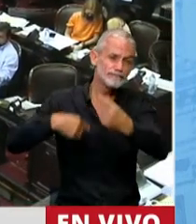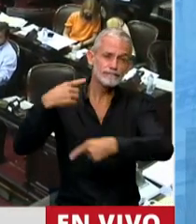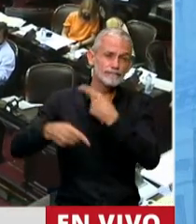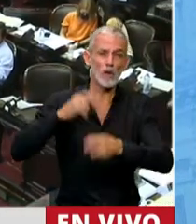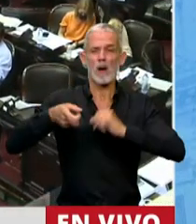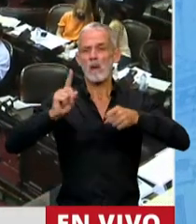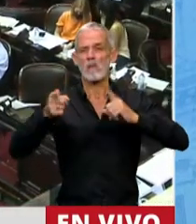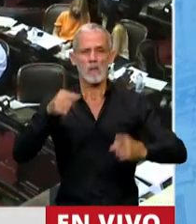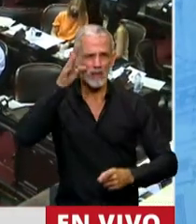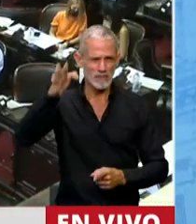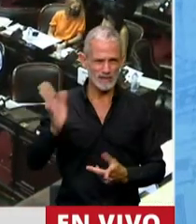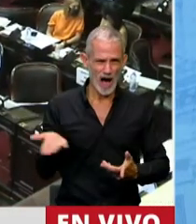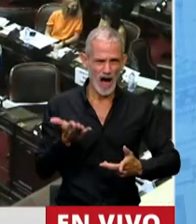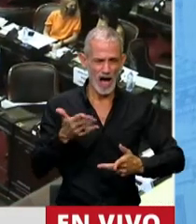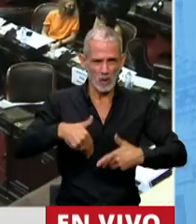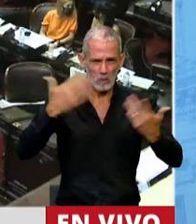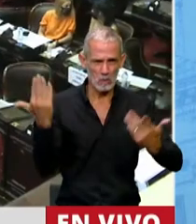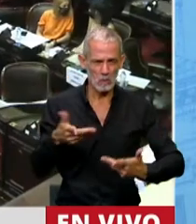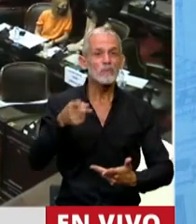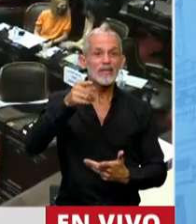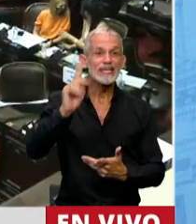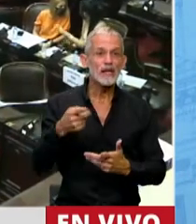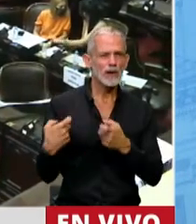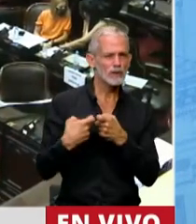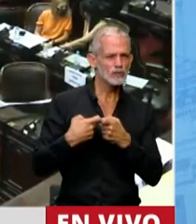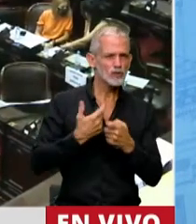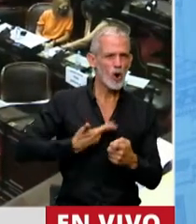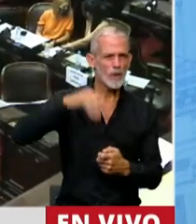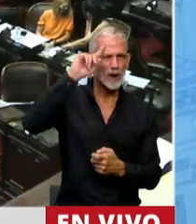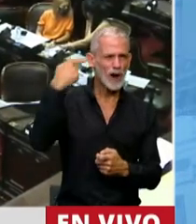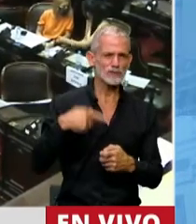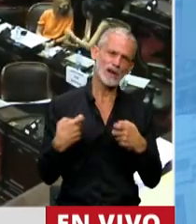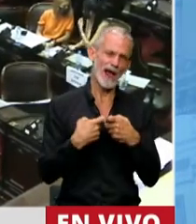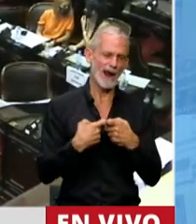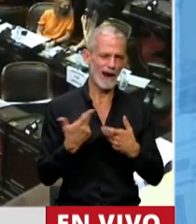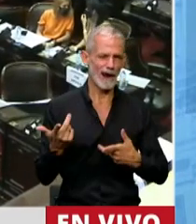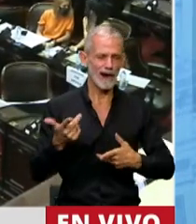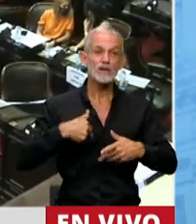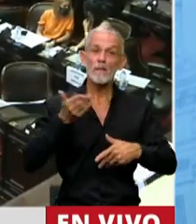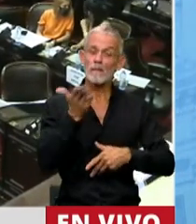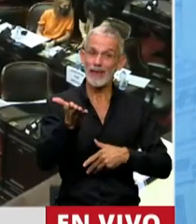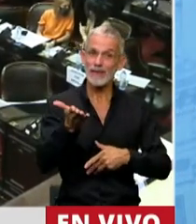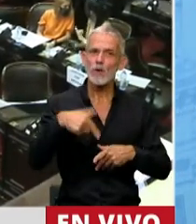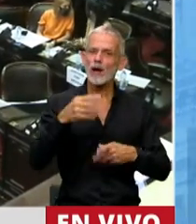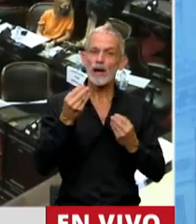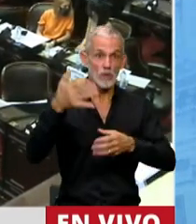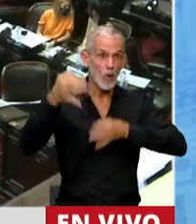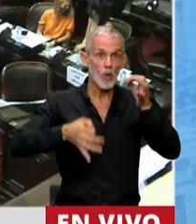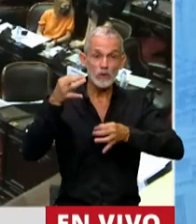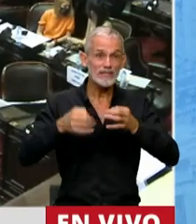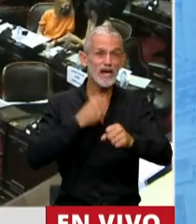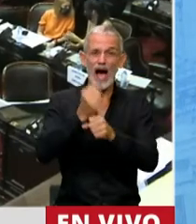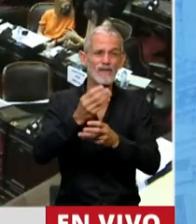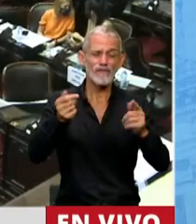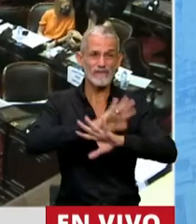arbitrariedad impunidad y lo que es más grave la complicidad del gobierno nacional por eso pedimos justicia hasta el